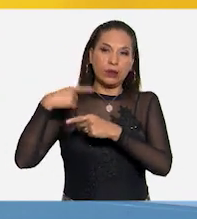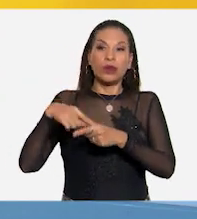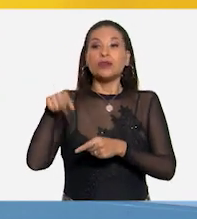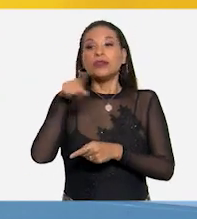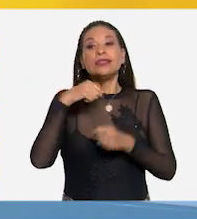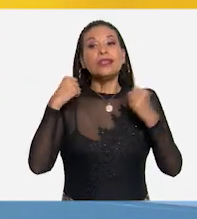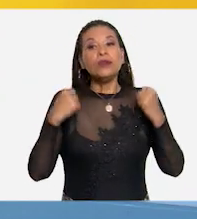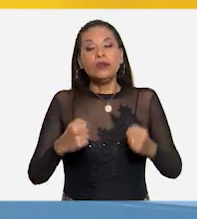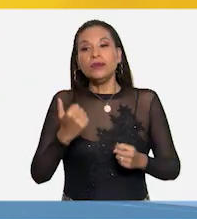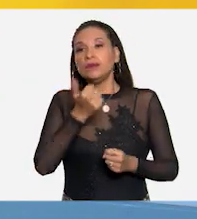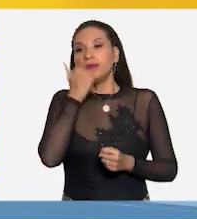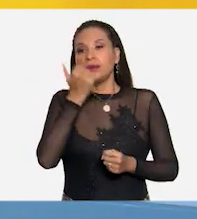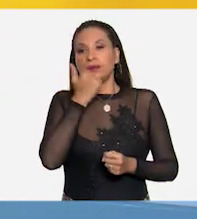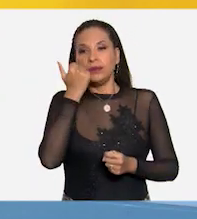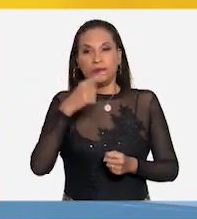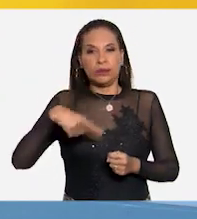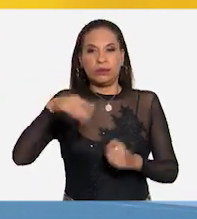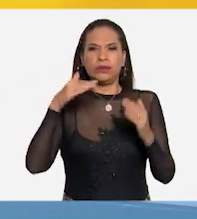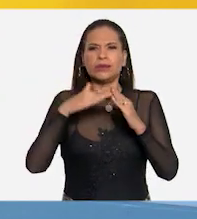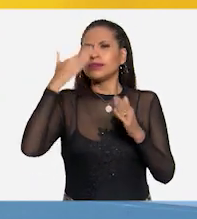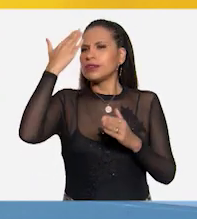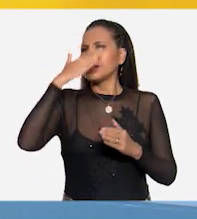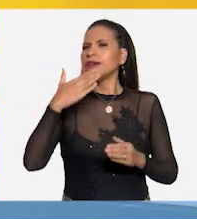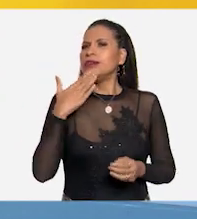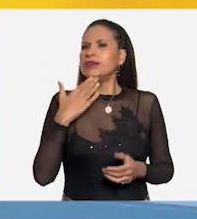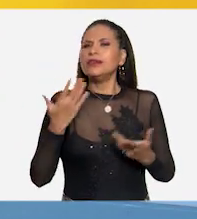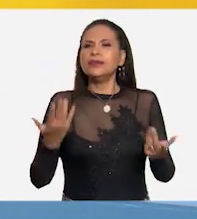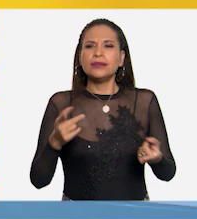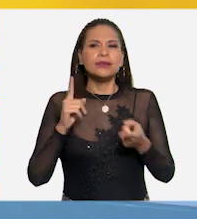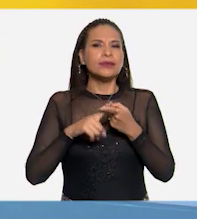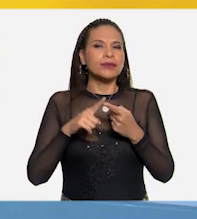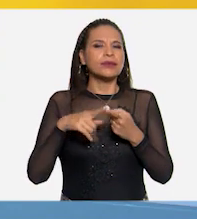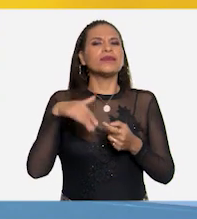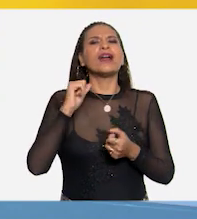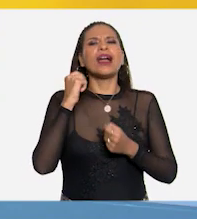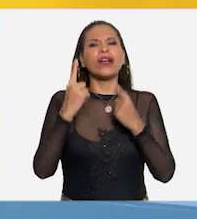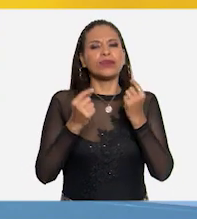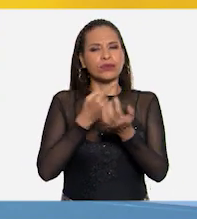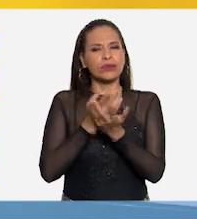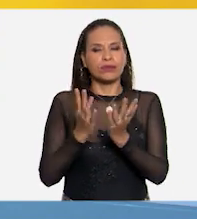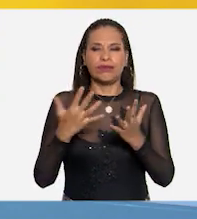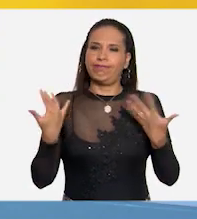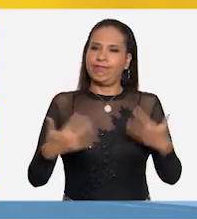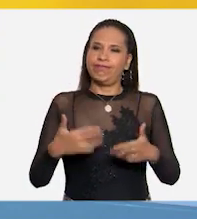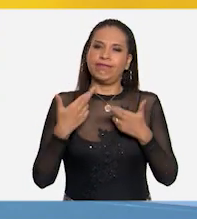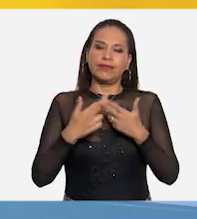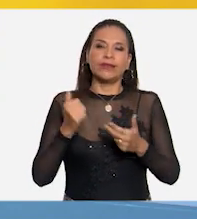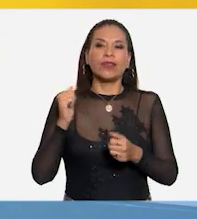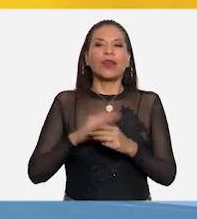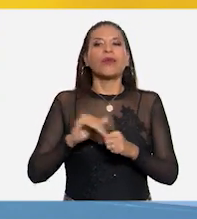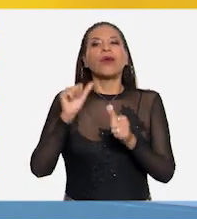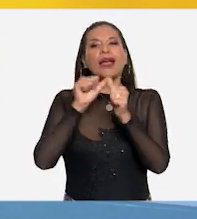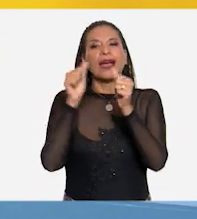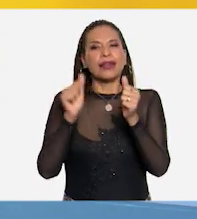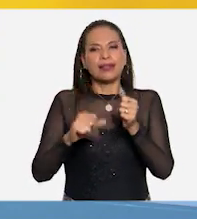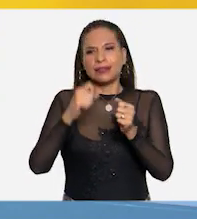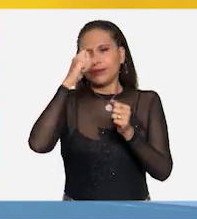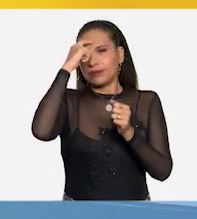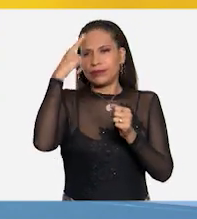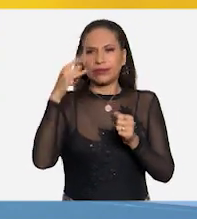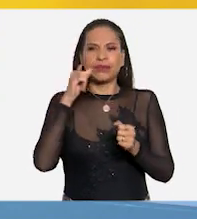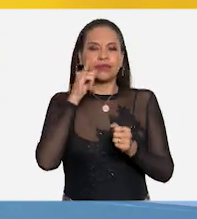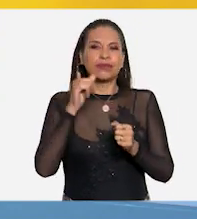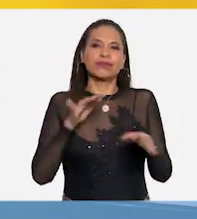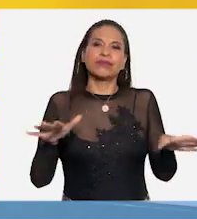que ustedes, alumnas y alumnos en casa, saben muy bien quién fue uno de esos grandes artistas e inventores italianos